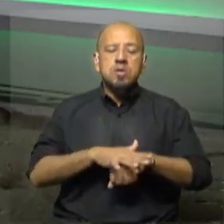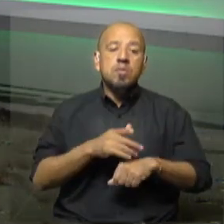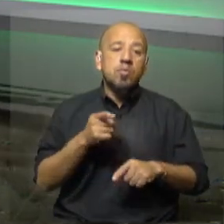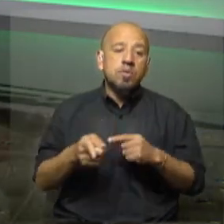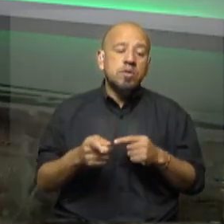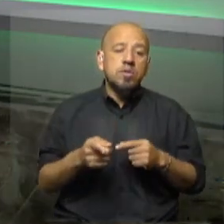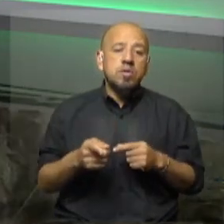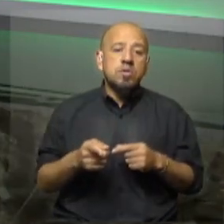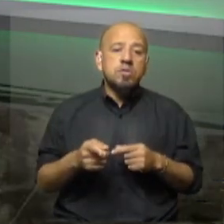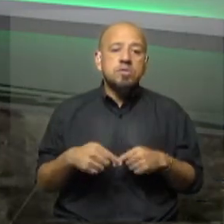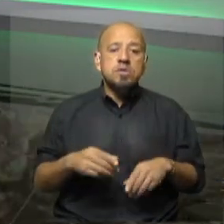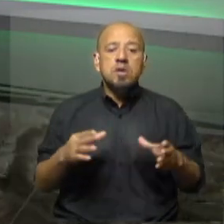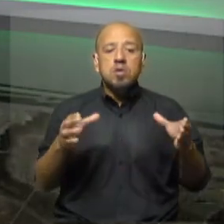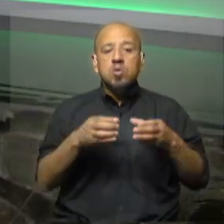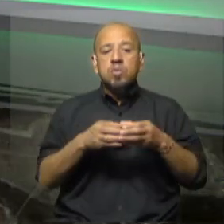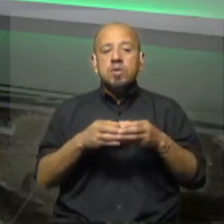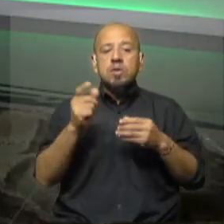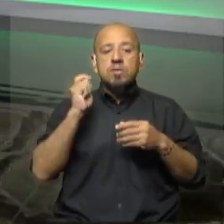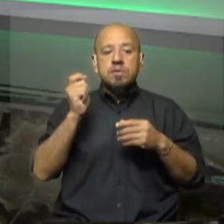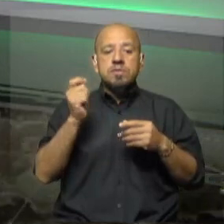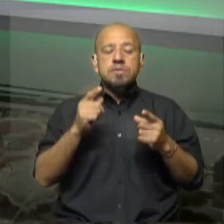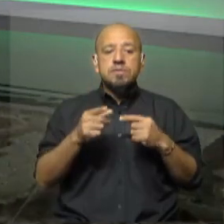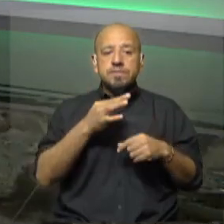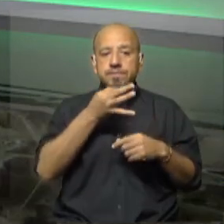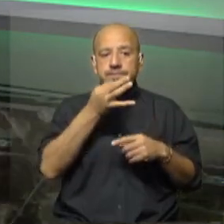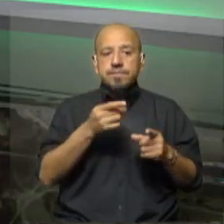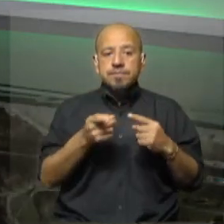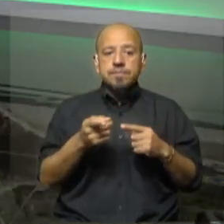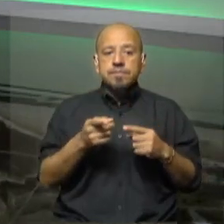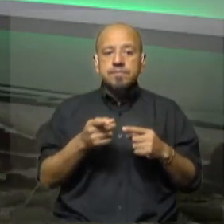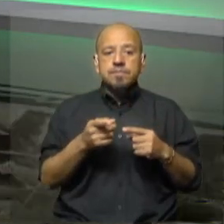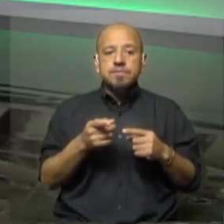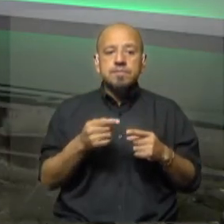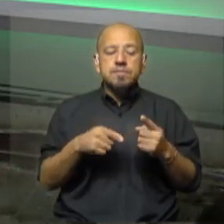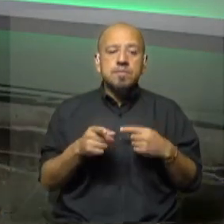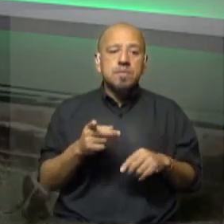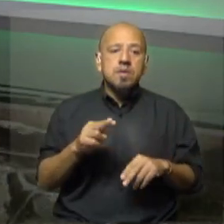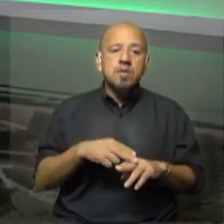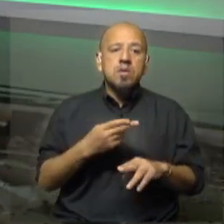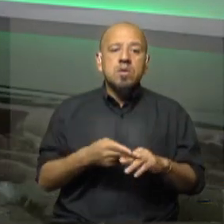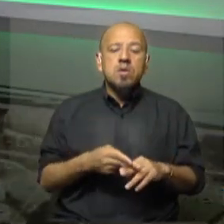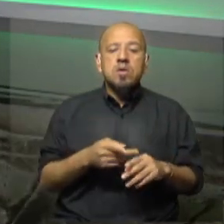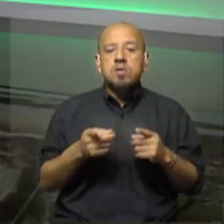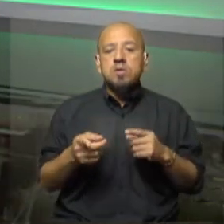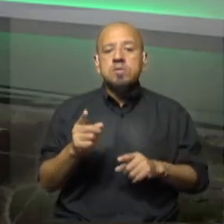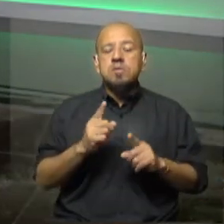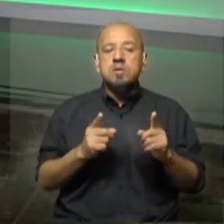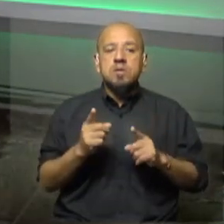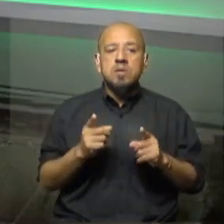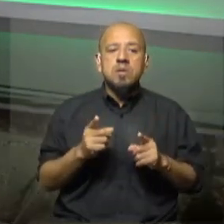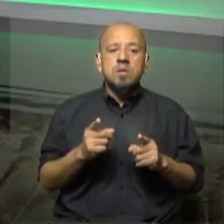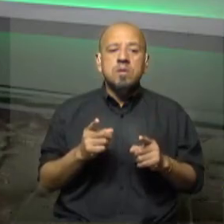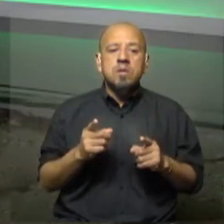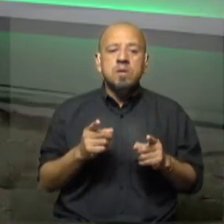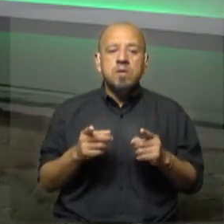de Emergencia Agropecuaria determinó y recomendó nuevamente, luego de analizar algunos parámetros que se